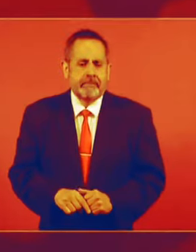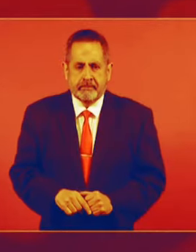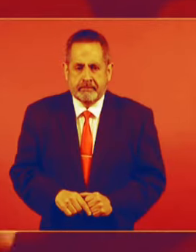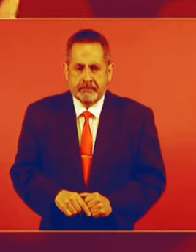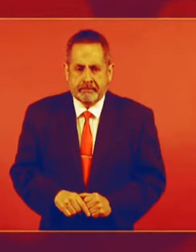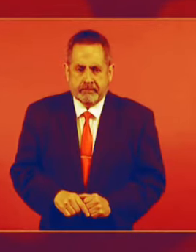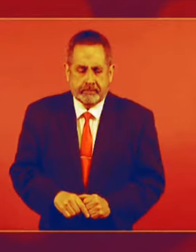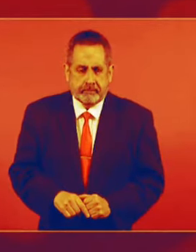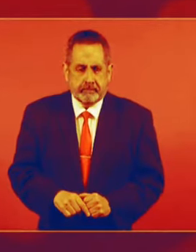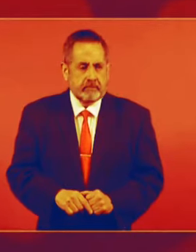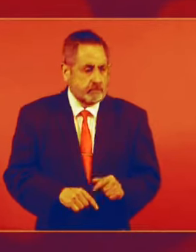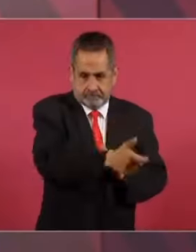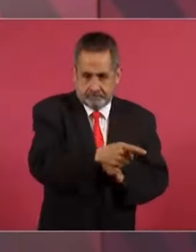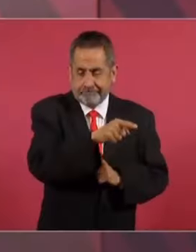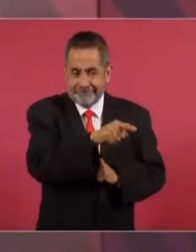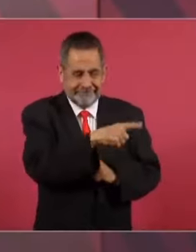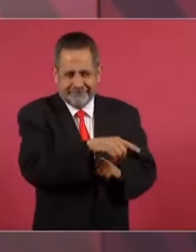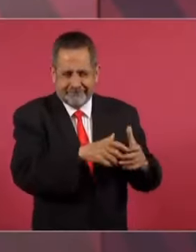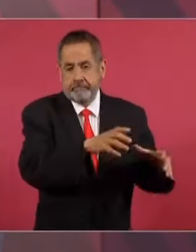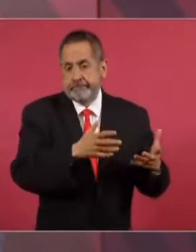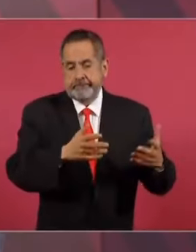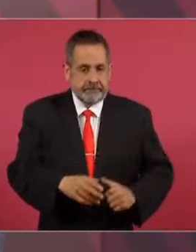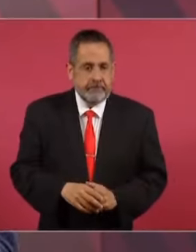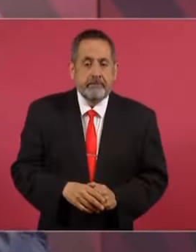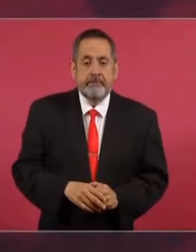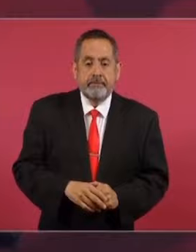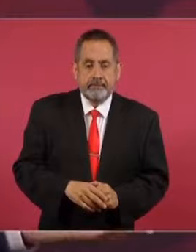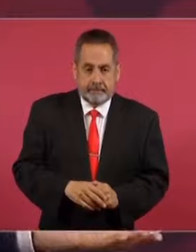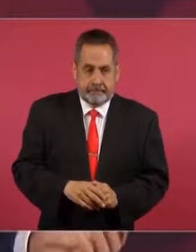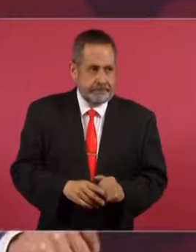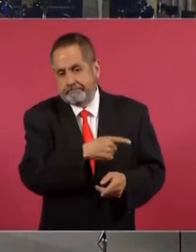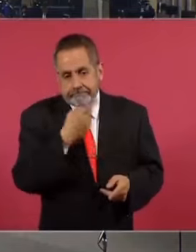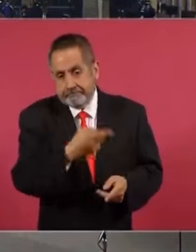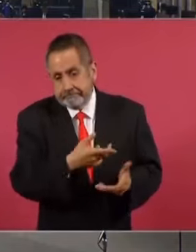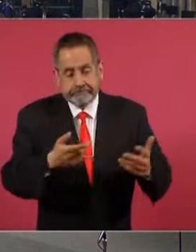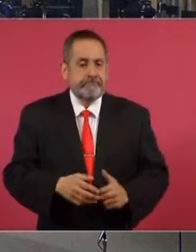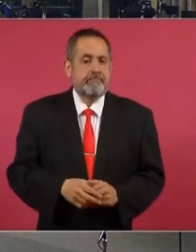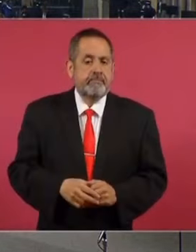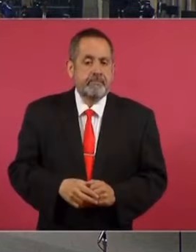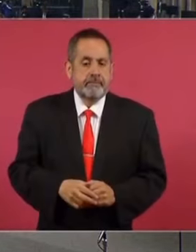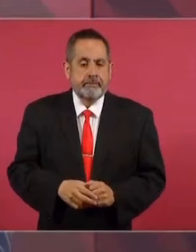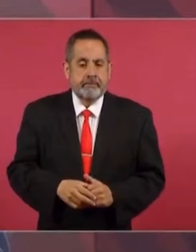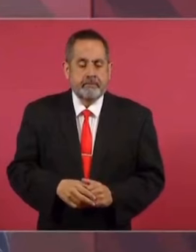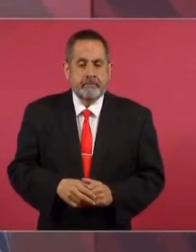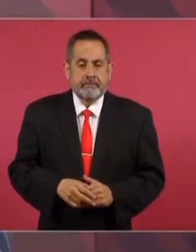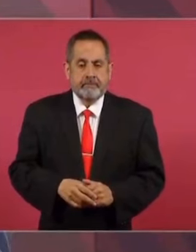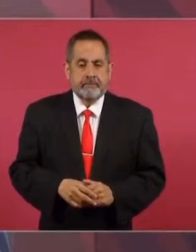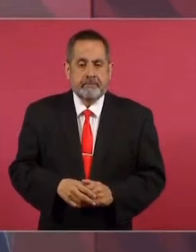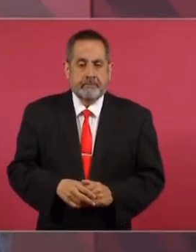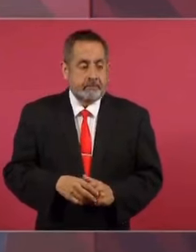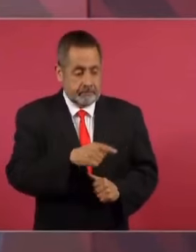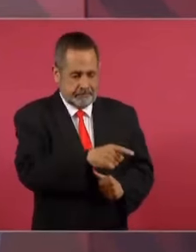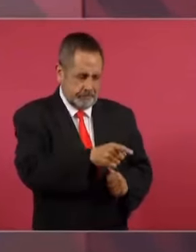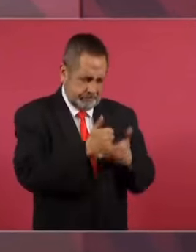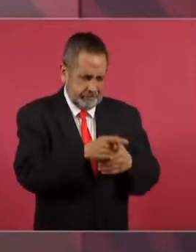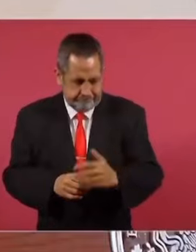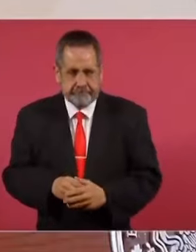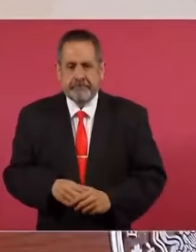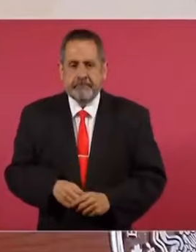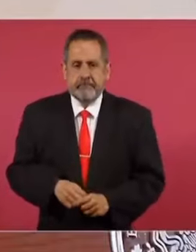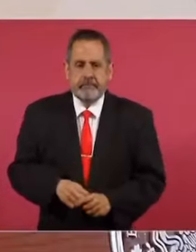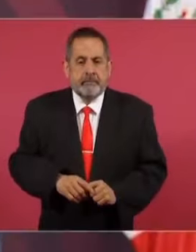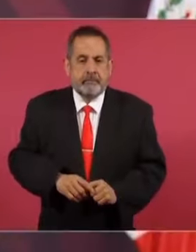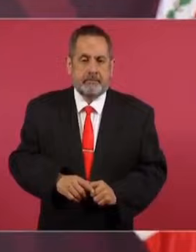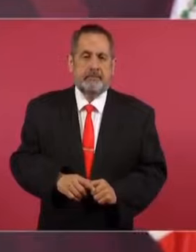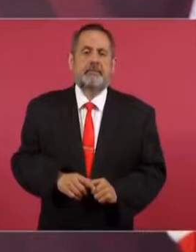pues lo contrataron o lo convencieron de que les ayudara a hacer esa investigación, entre comillas,